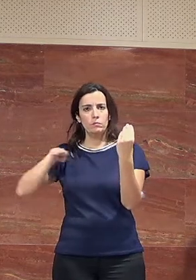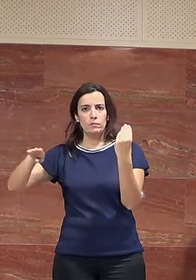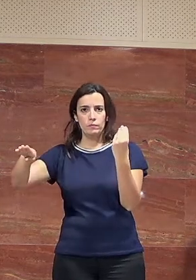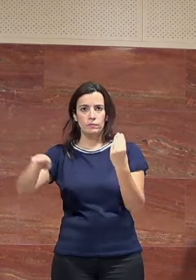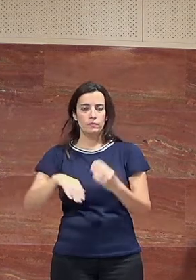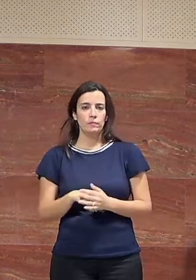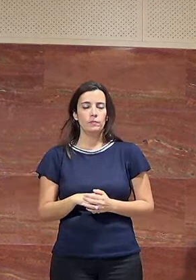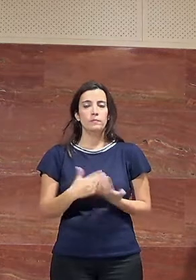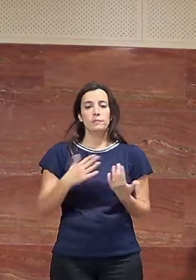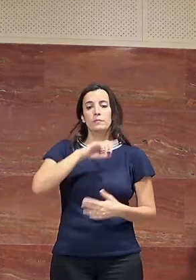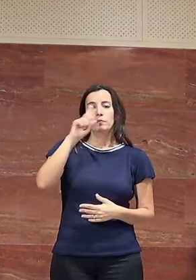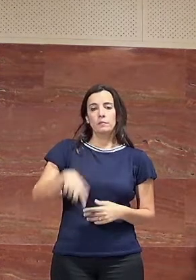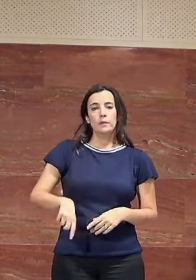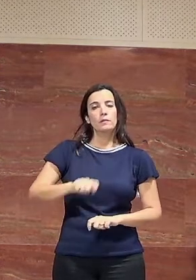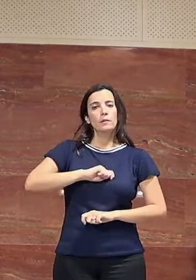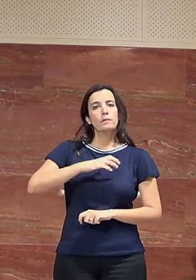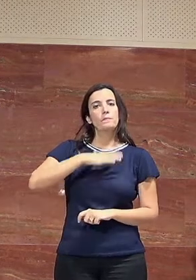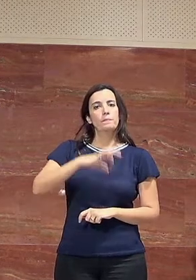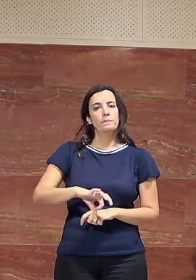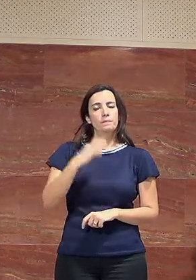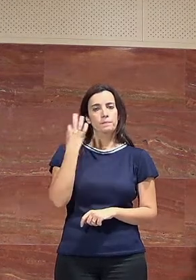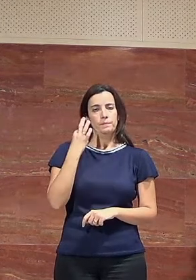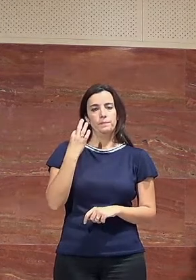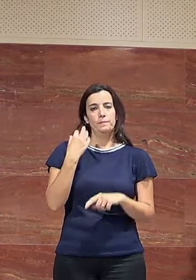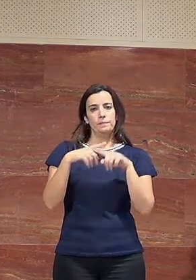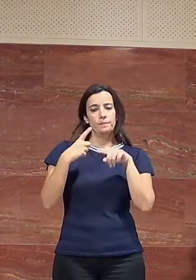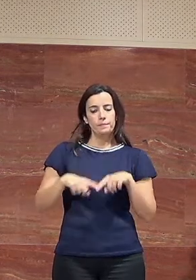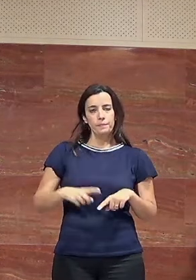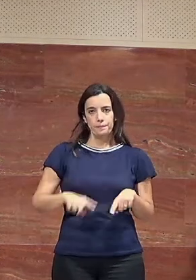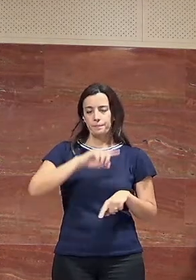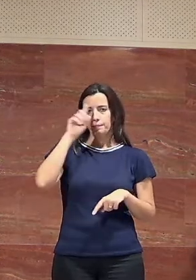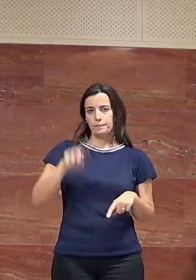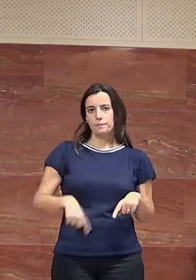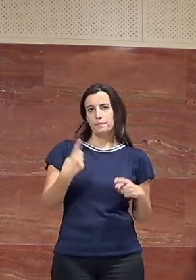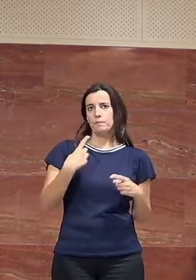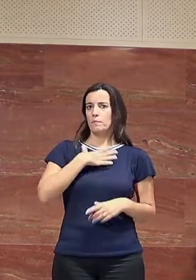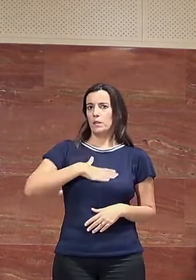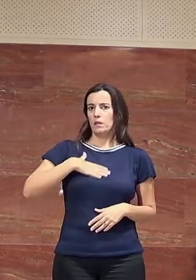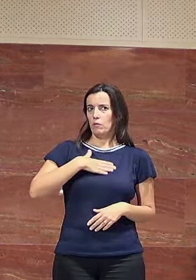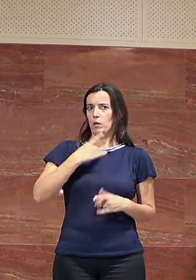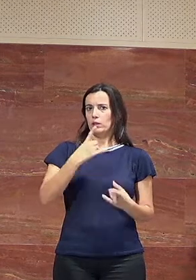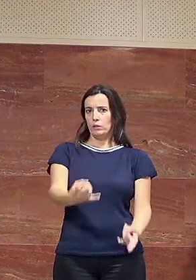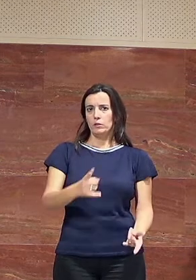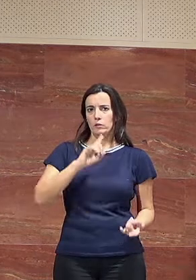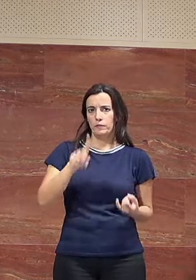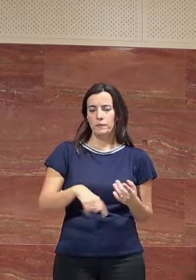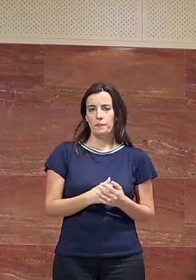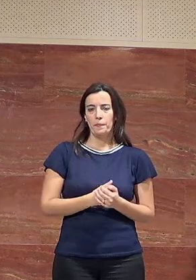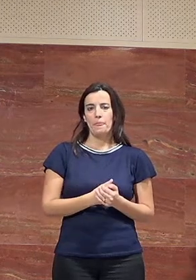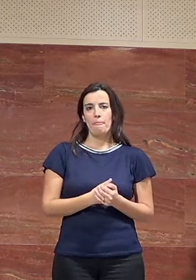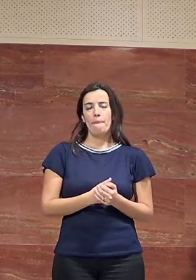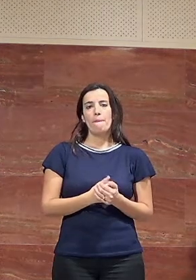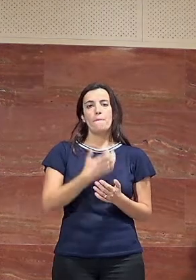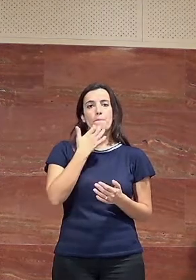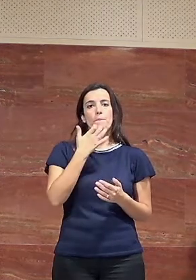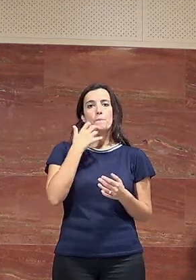Pero al mismo tiempo te permite que esos elementos de intervención tengan un aspecto agradable, atractivo. Cambian